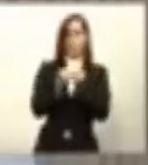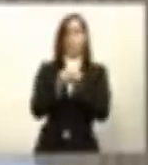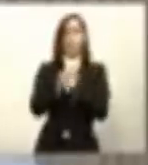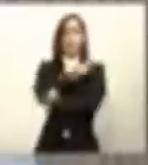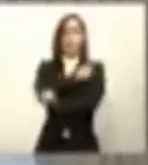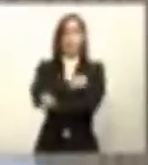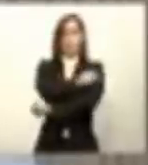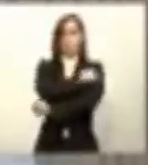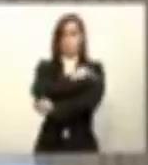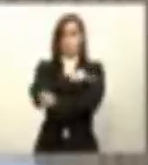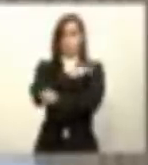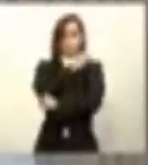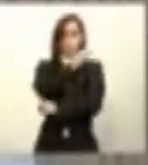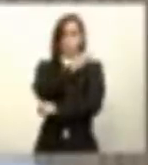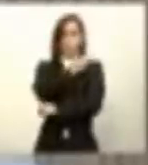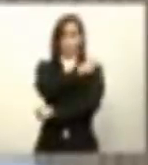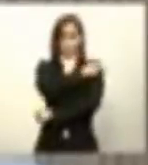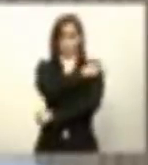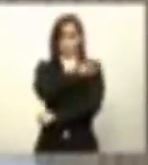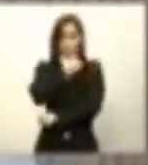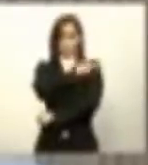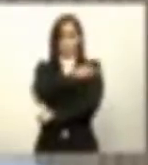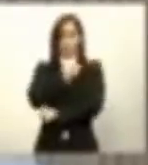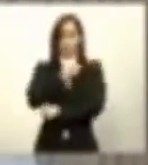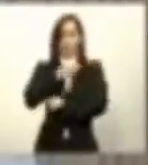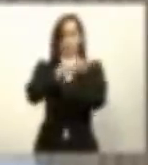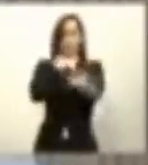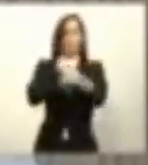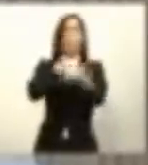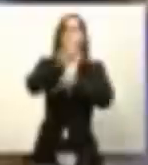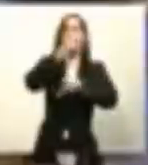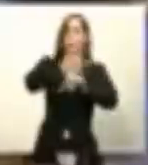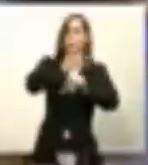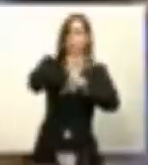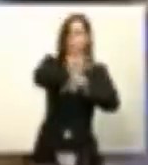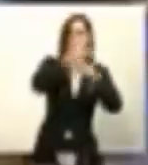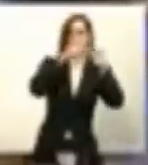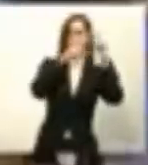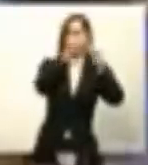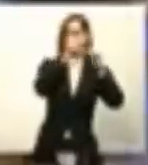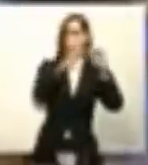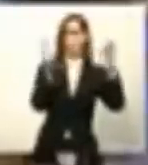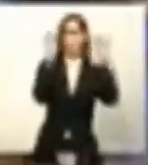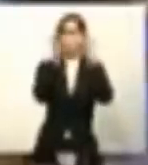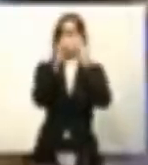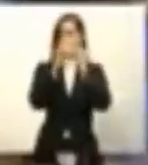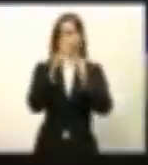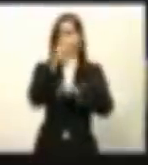generales en territorio haitiano.